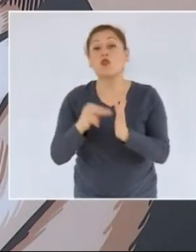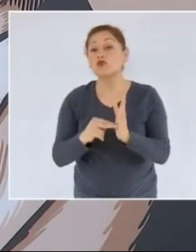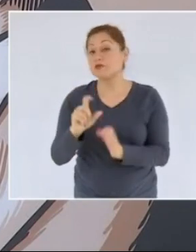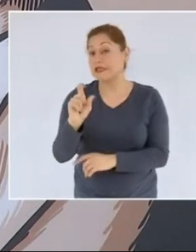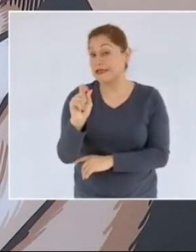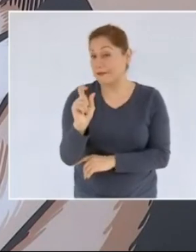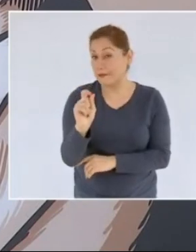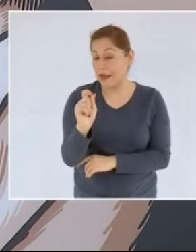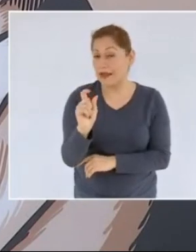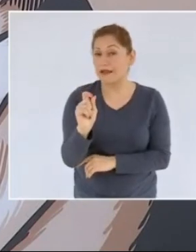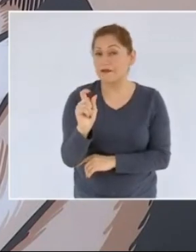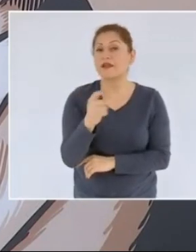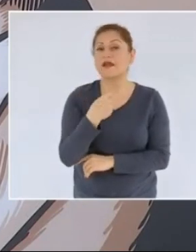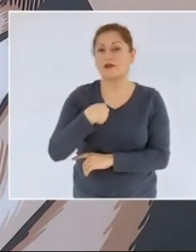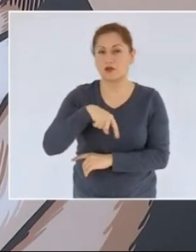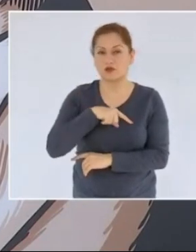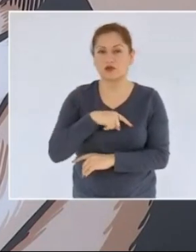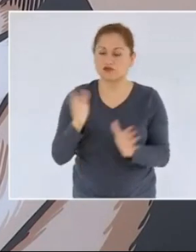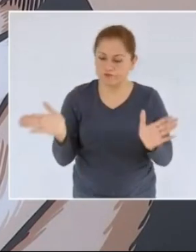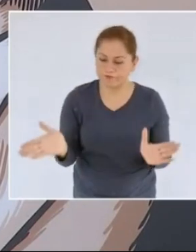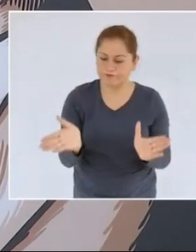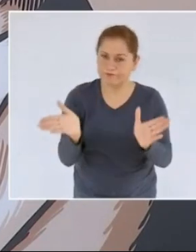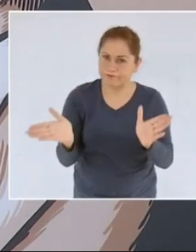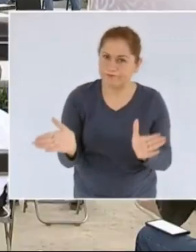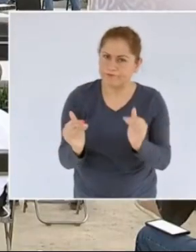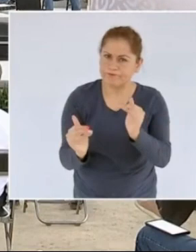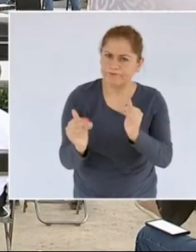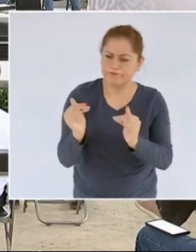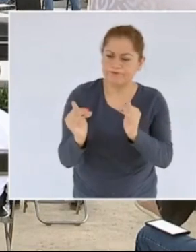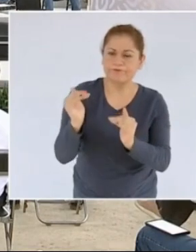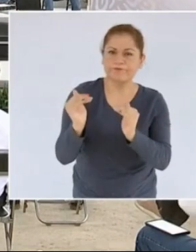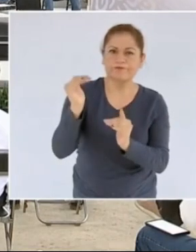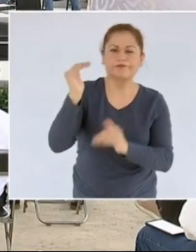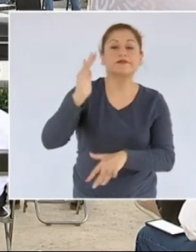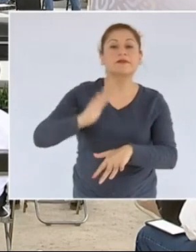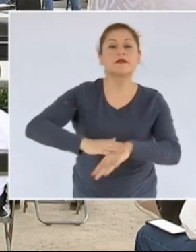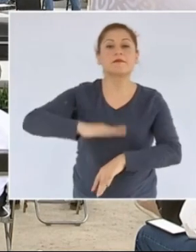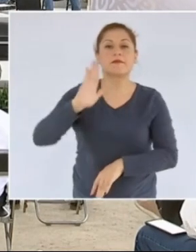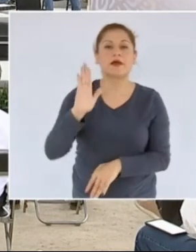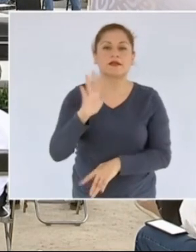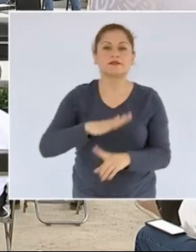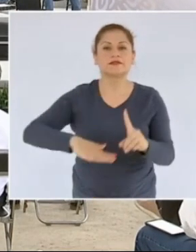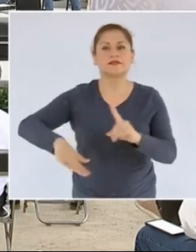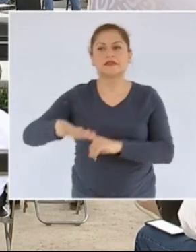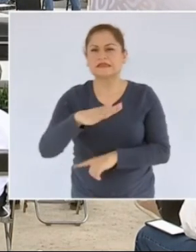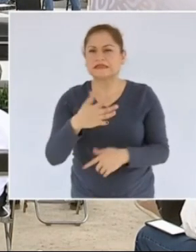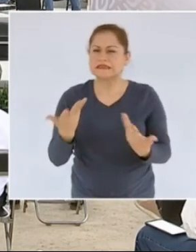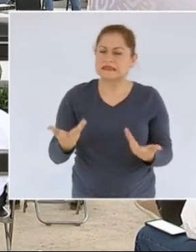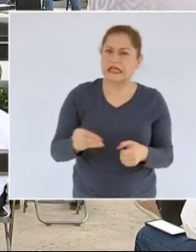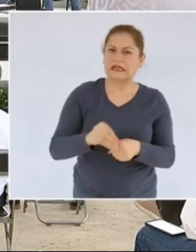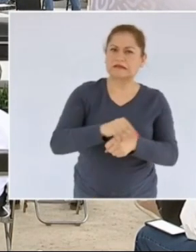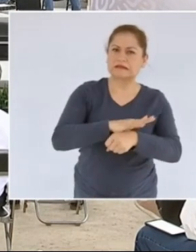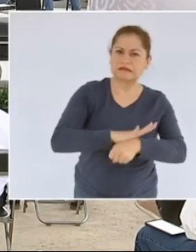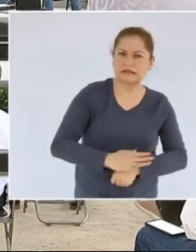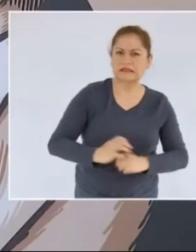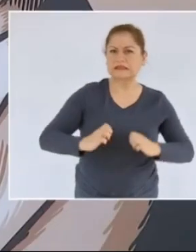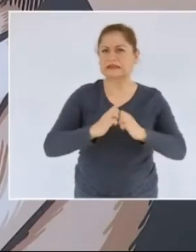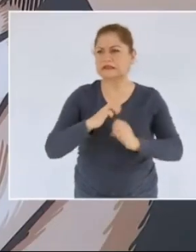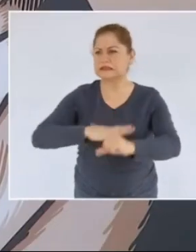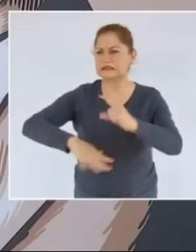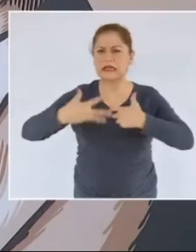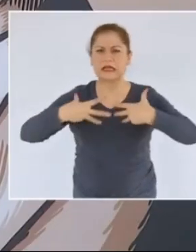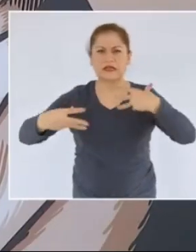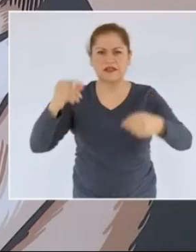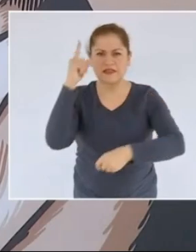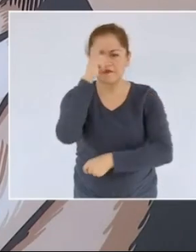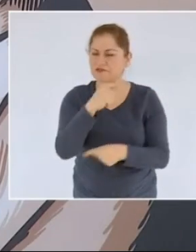2020 logramos incrementar la producción a pesar del impacto de la pandemia y del cierre de 100,000